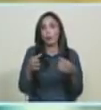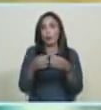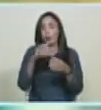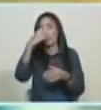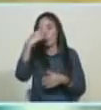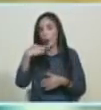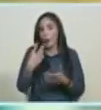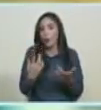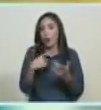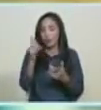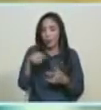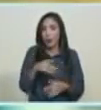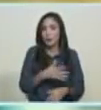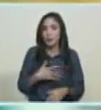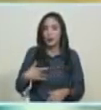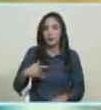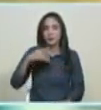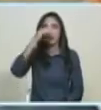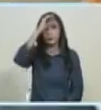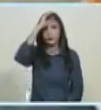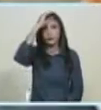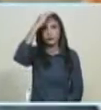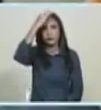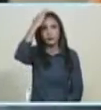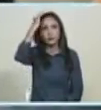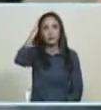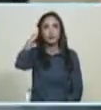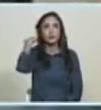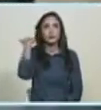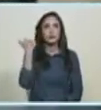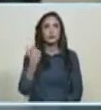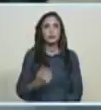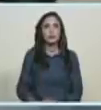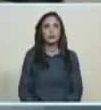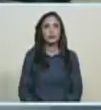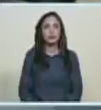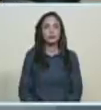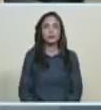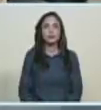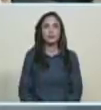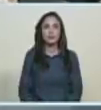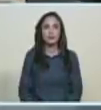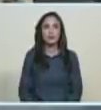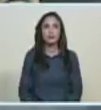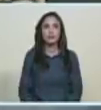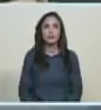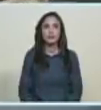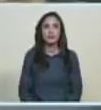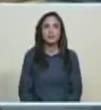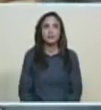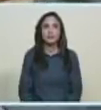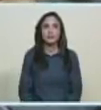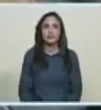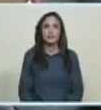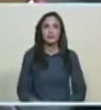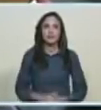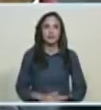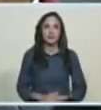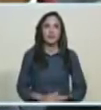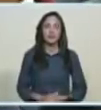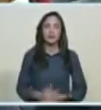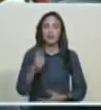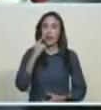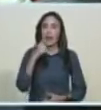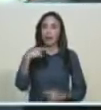venezolana. Yo creo que el regalo más notable, apetecible y famoso para